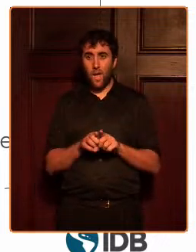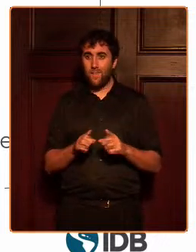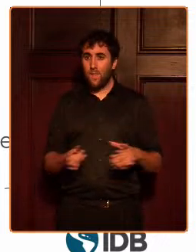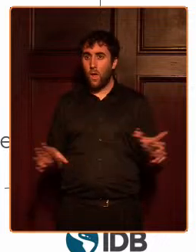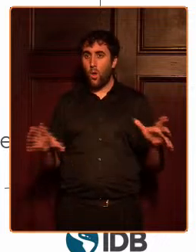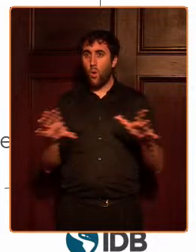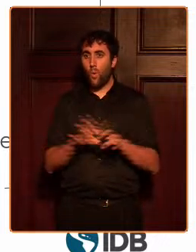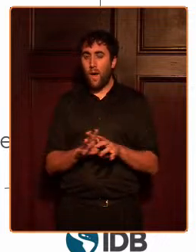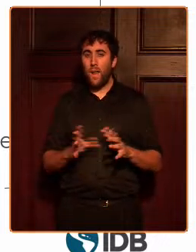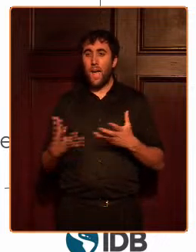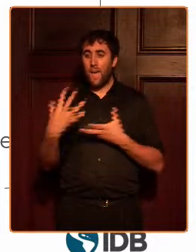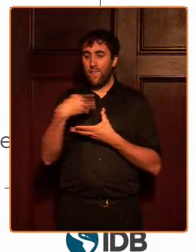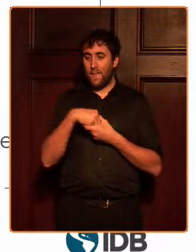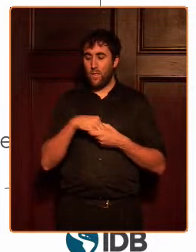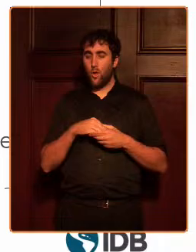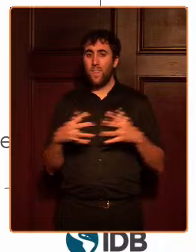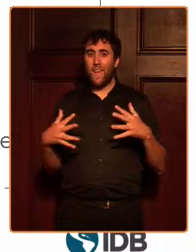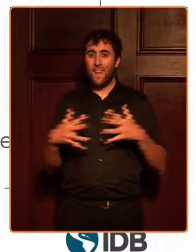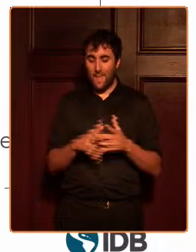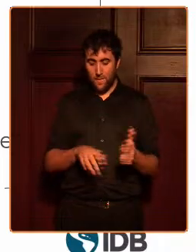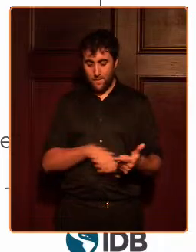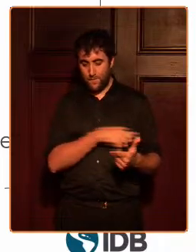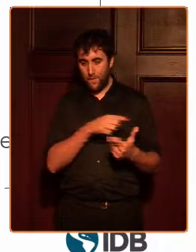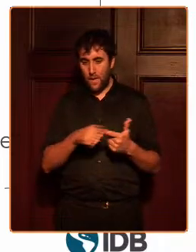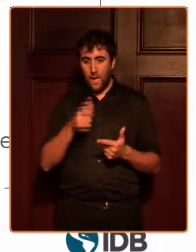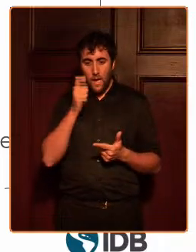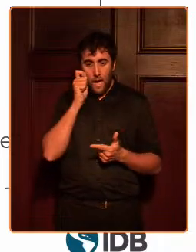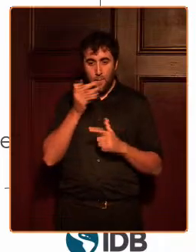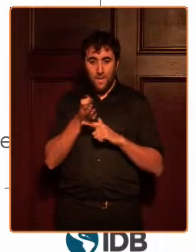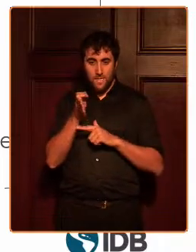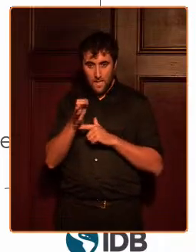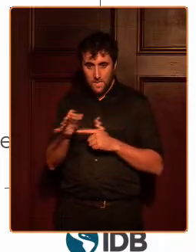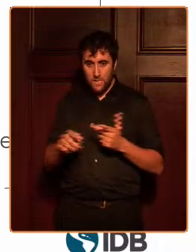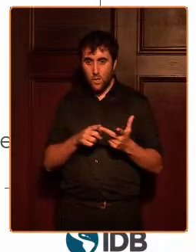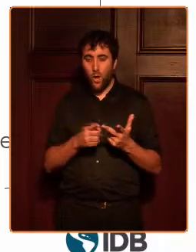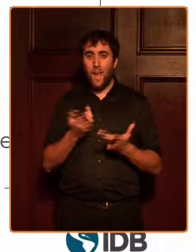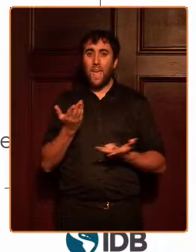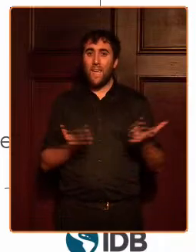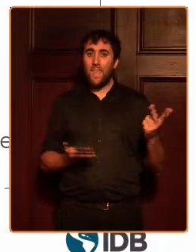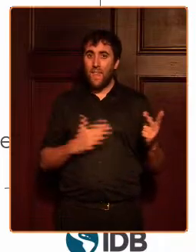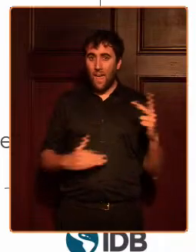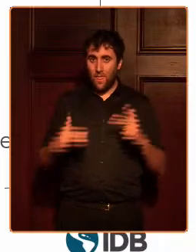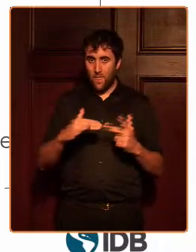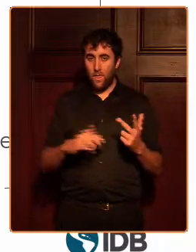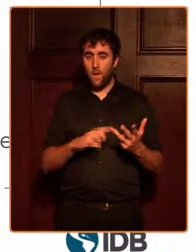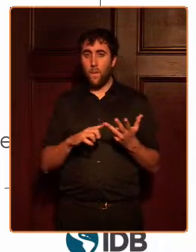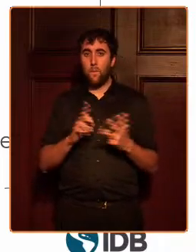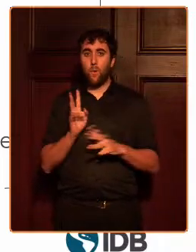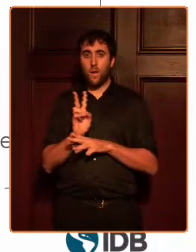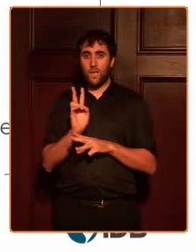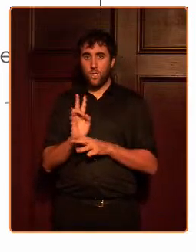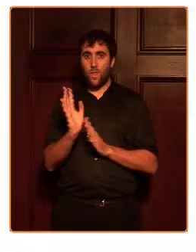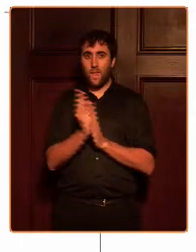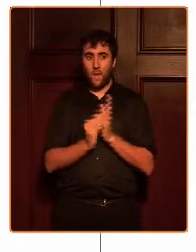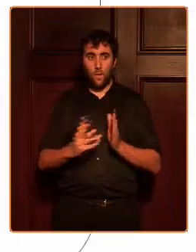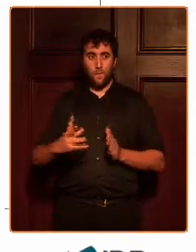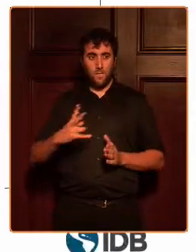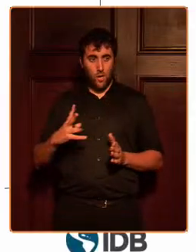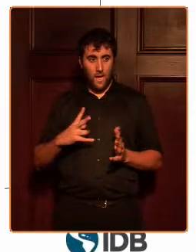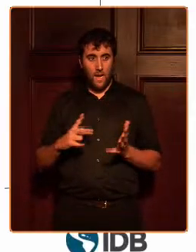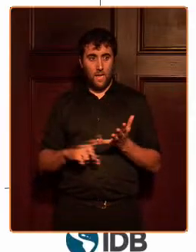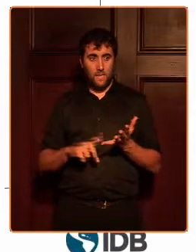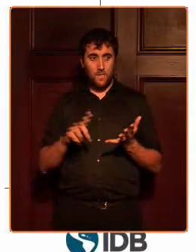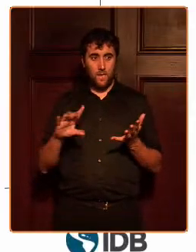por integridad, por capacitación, por equidad, por la protección de datos. Y si vemos aquí